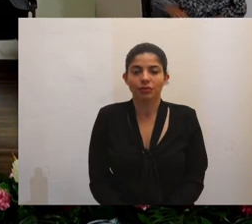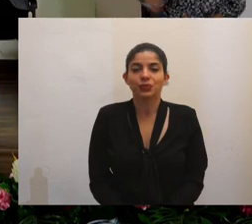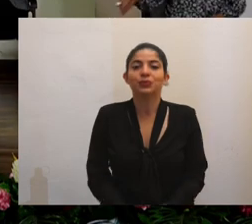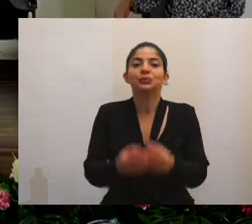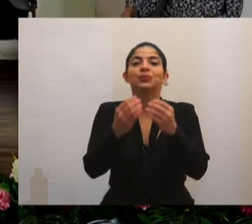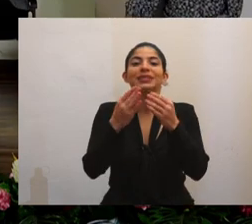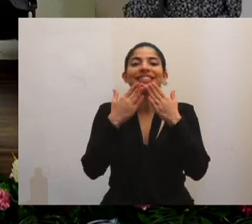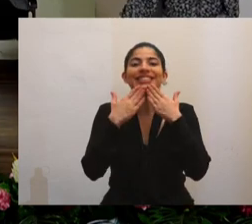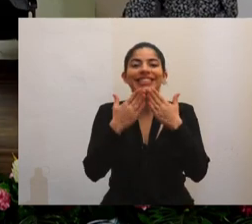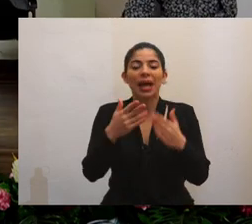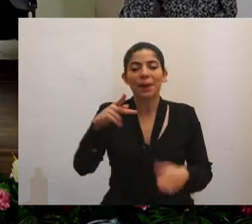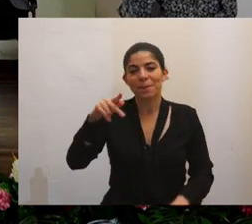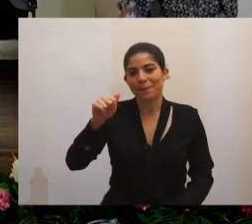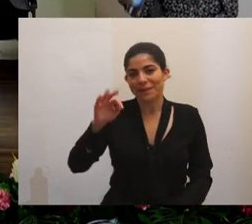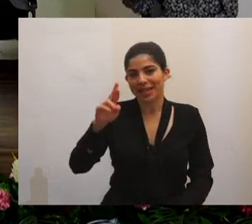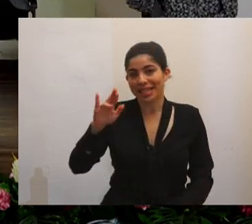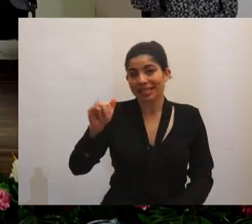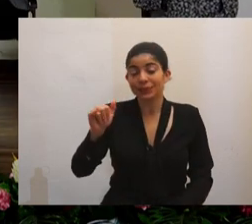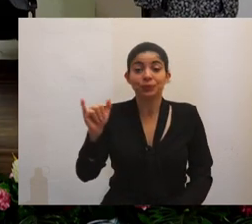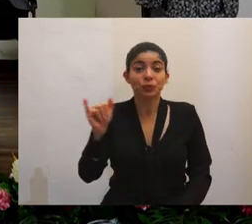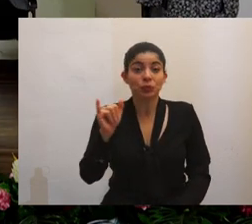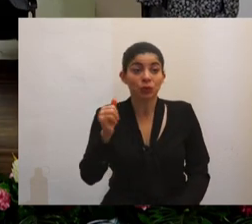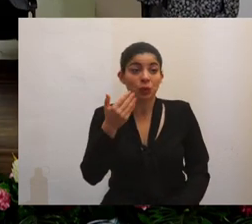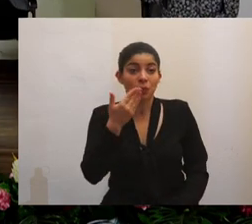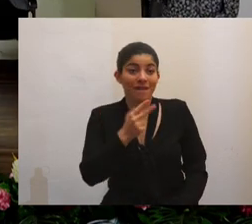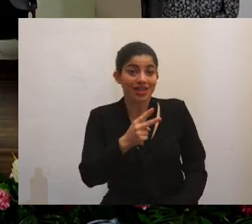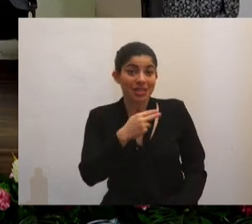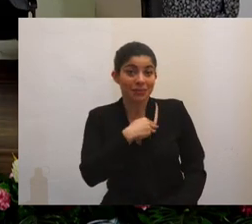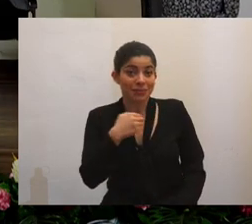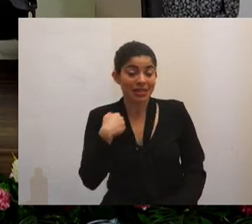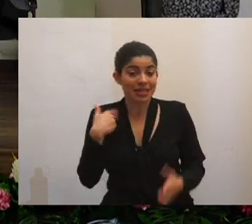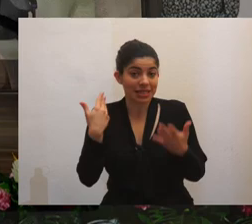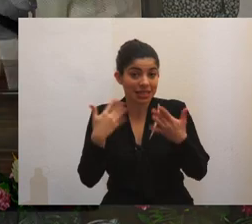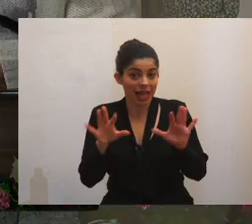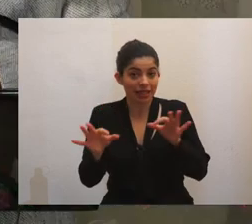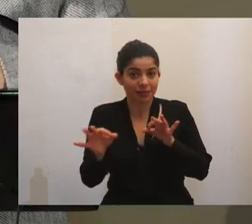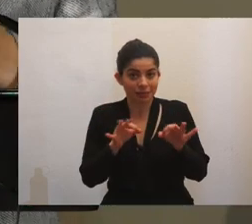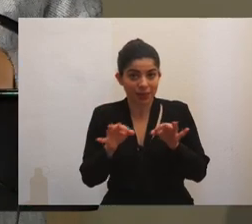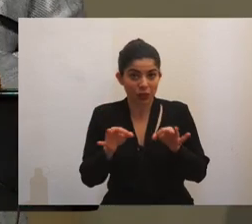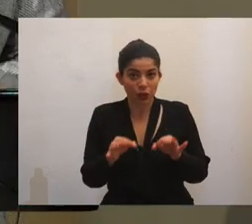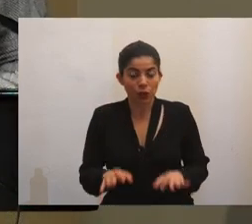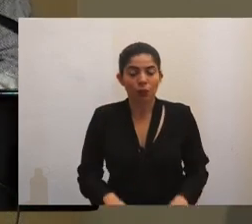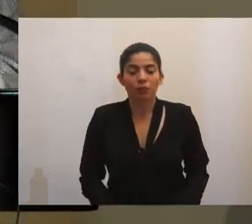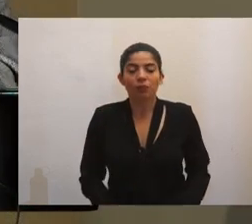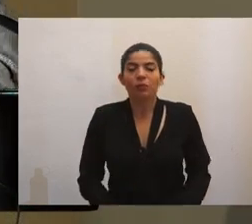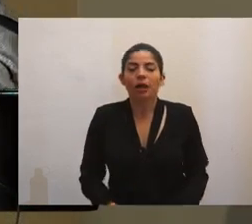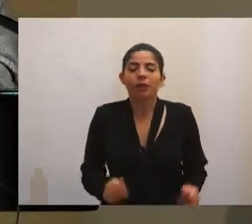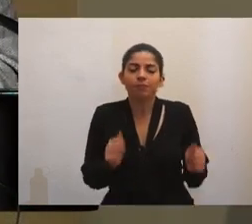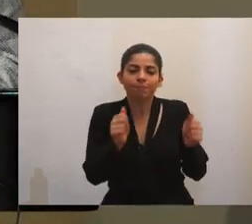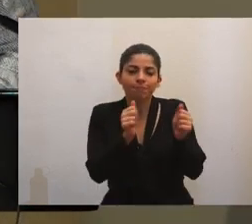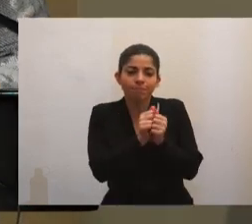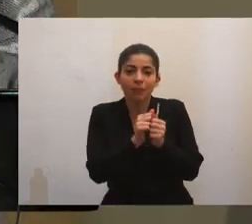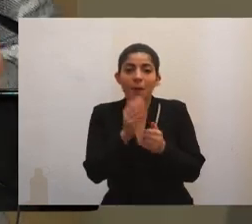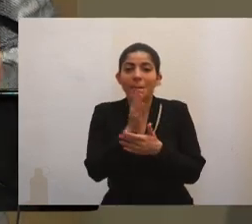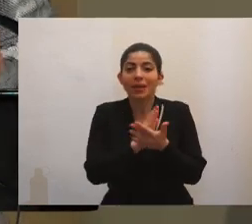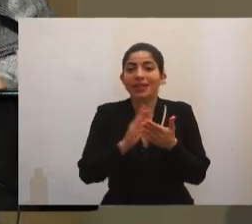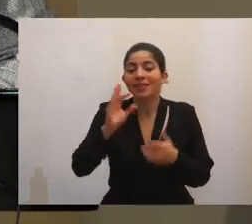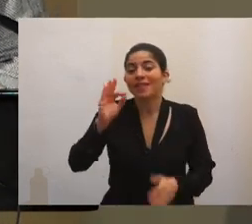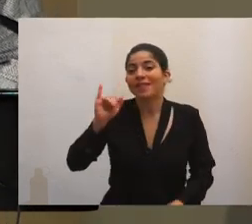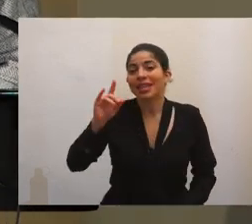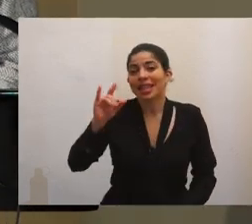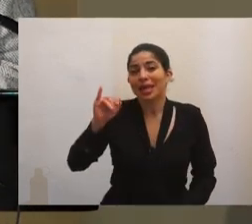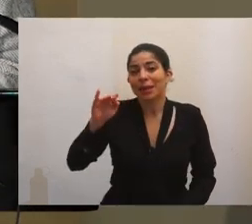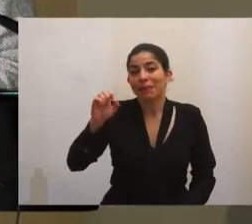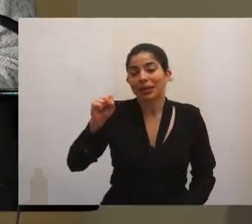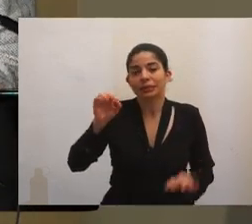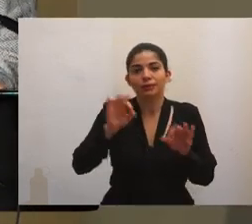Muchísimas gracias, doña Patricia. Tal como lo explicó la viceministra Castillo, el acompañamiento de Fideimas es estratégico